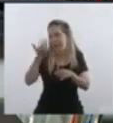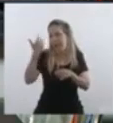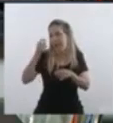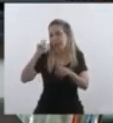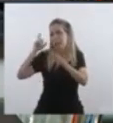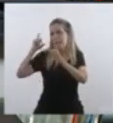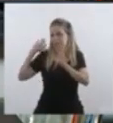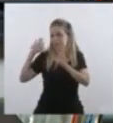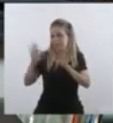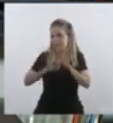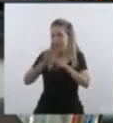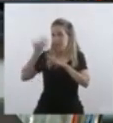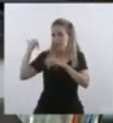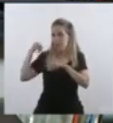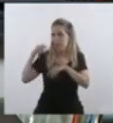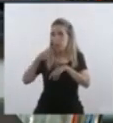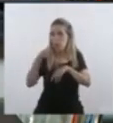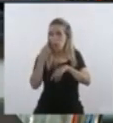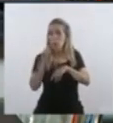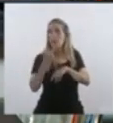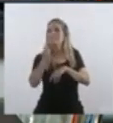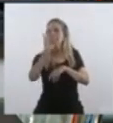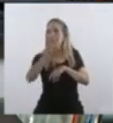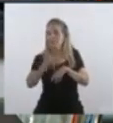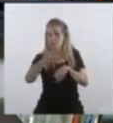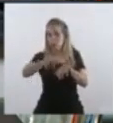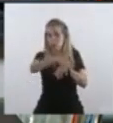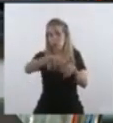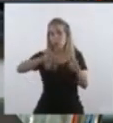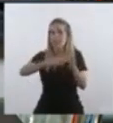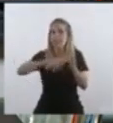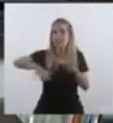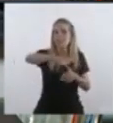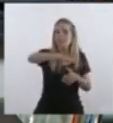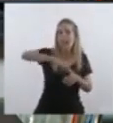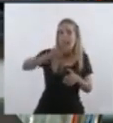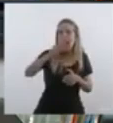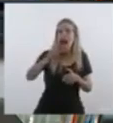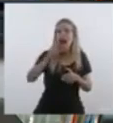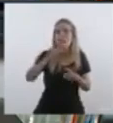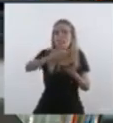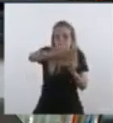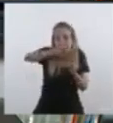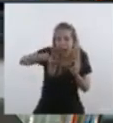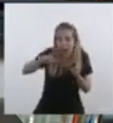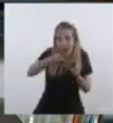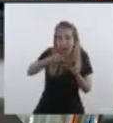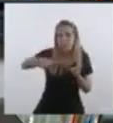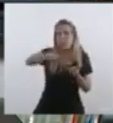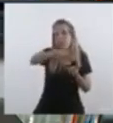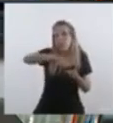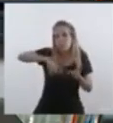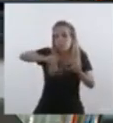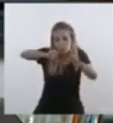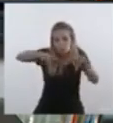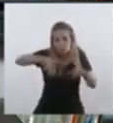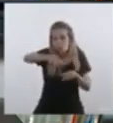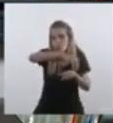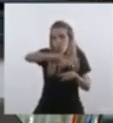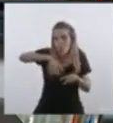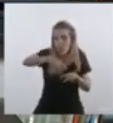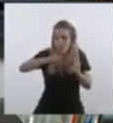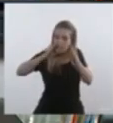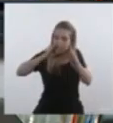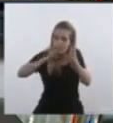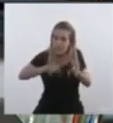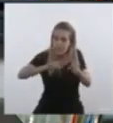observamos que es acá, en el AMBA, que en verdad es la unidad geográfica y demográfica que une a